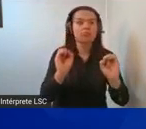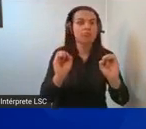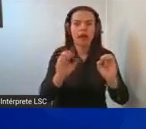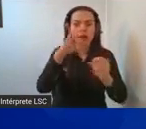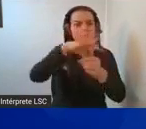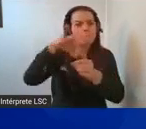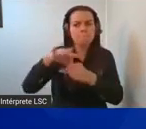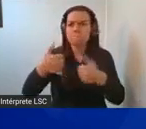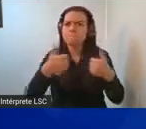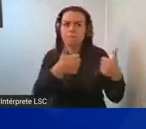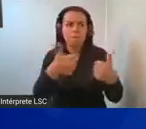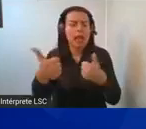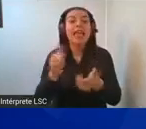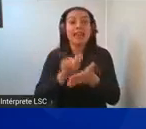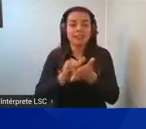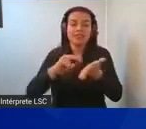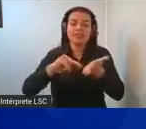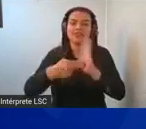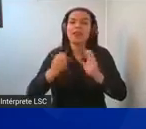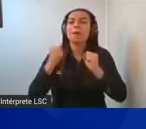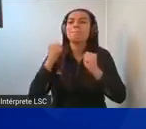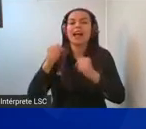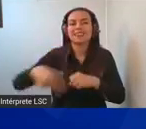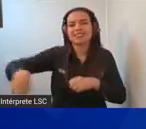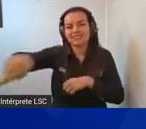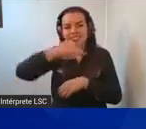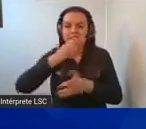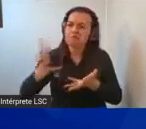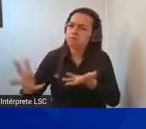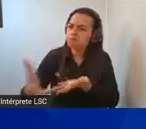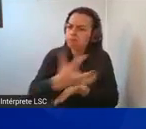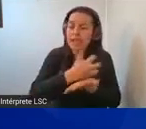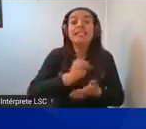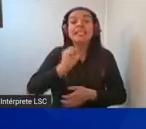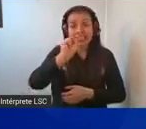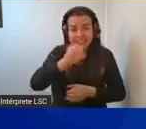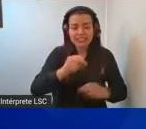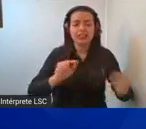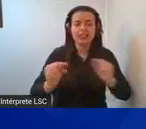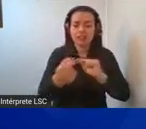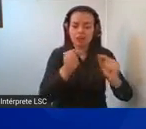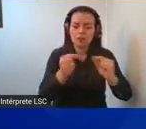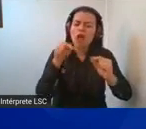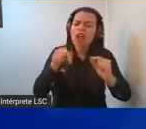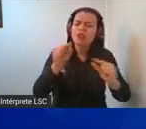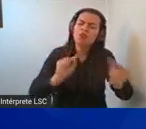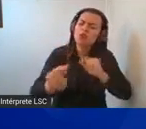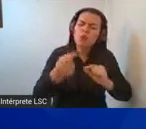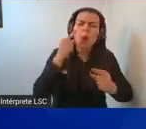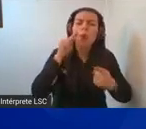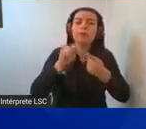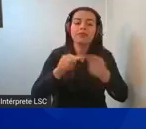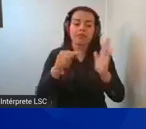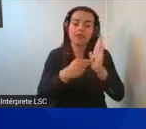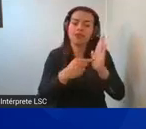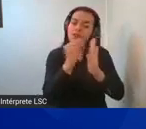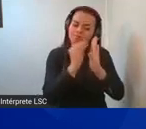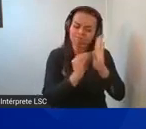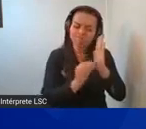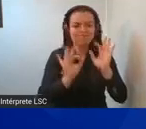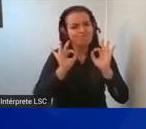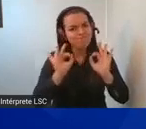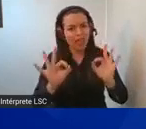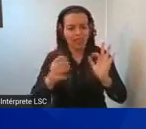fue recogiendo las mayorías, y claro, sí hubo discusión, pero era más por enriquecerlo, por fortalecerlo, y creo que